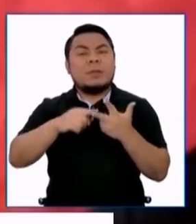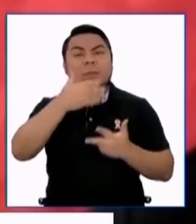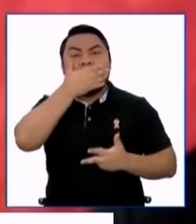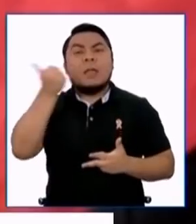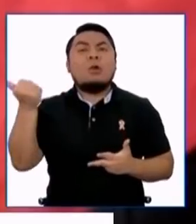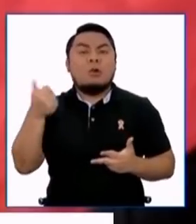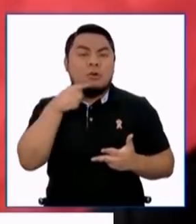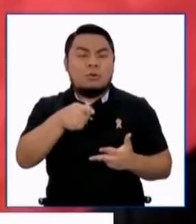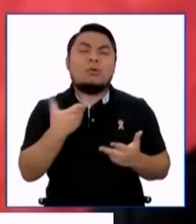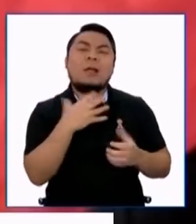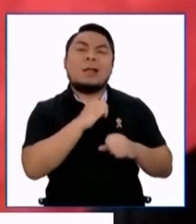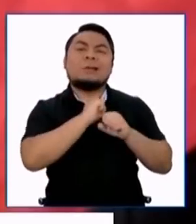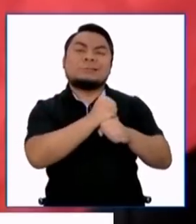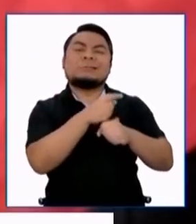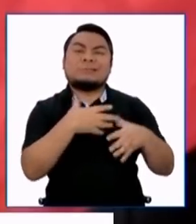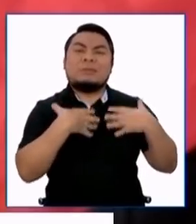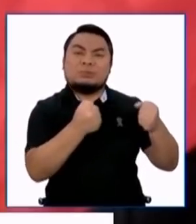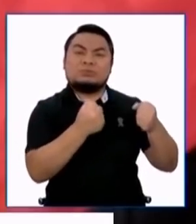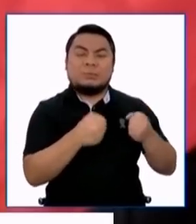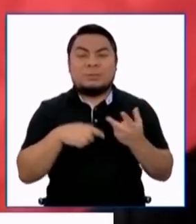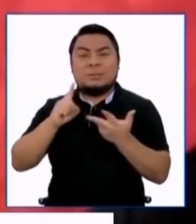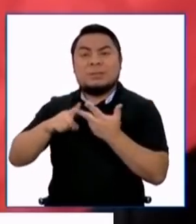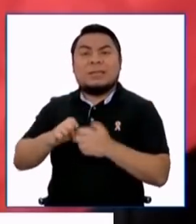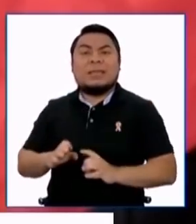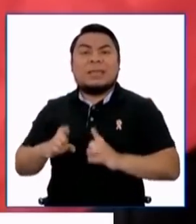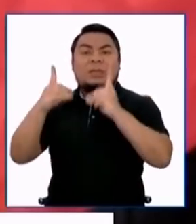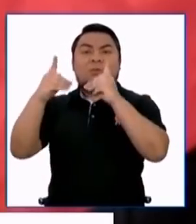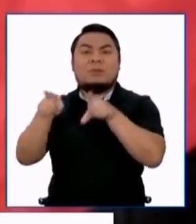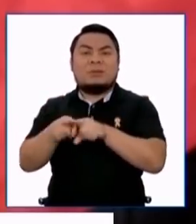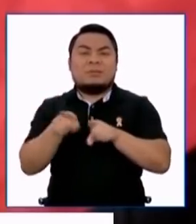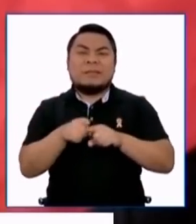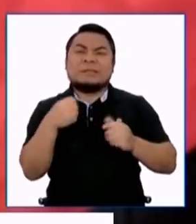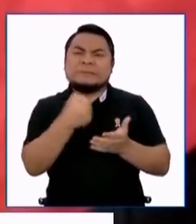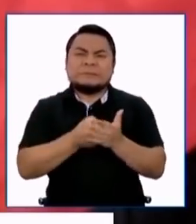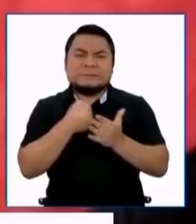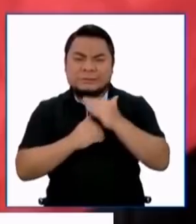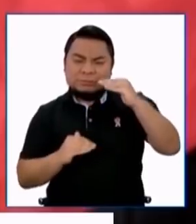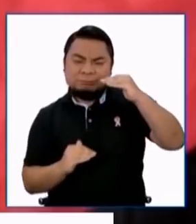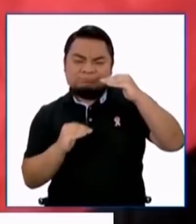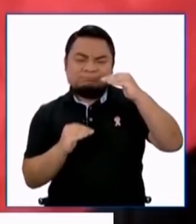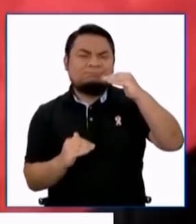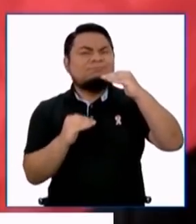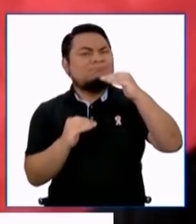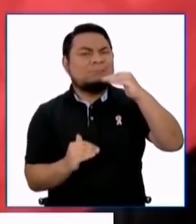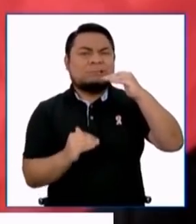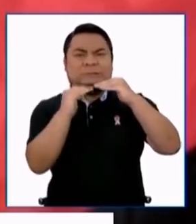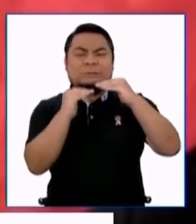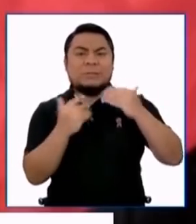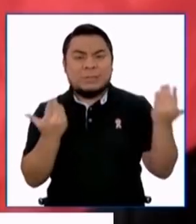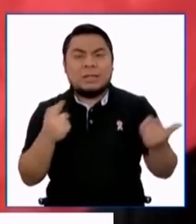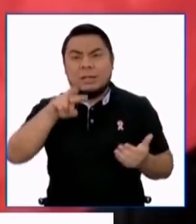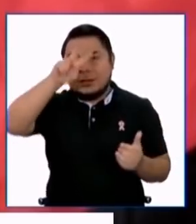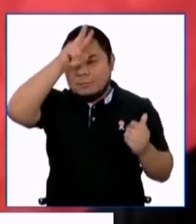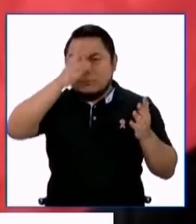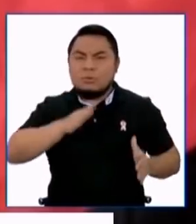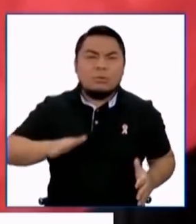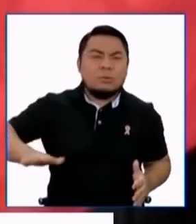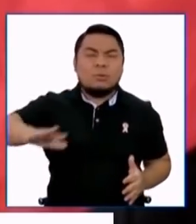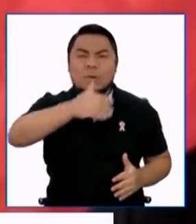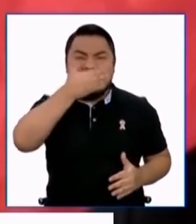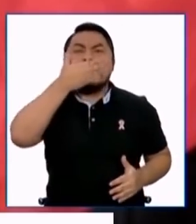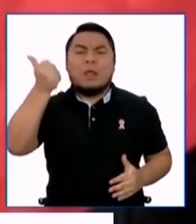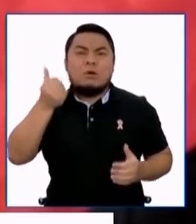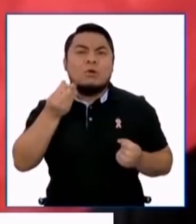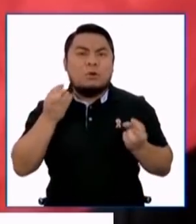sistema de salud, educación y el cierre de brechas que permitan que los peruanos tengamos